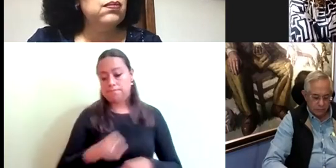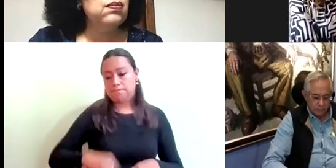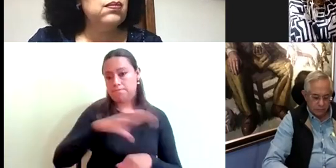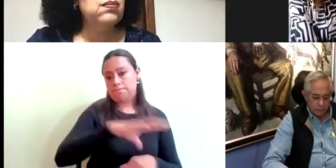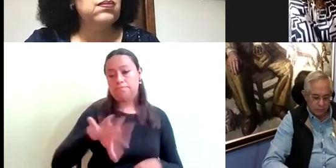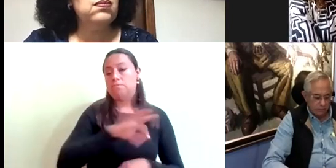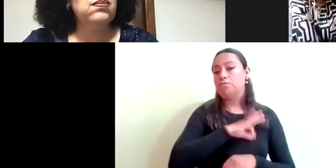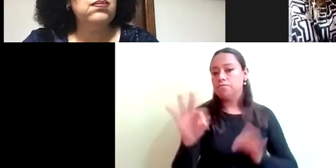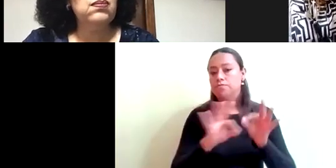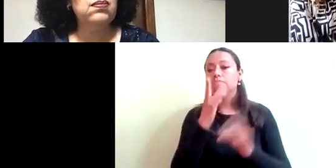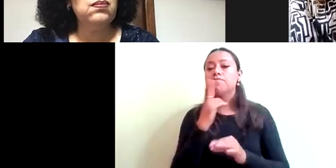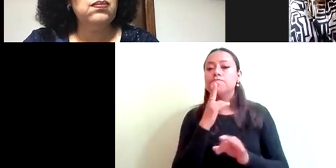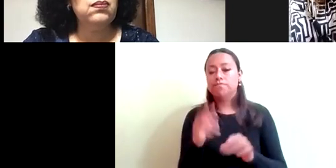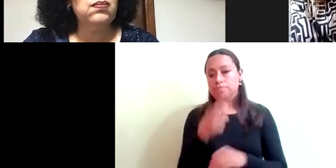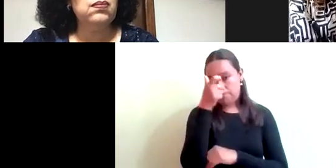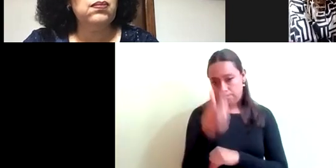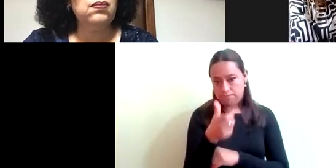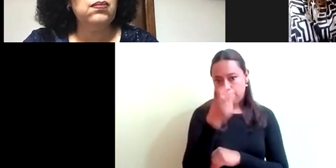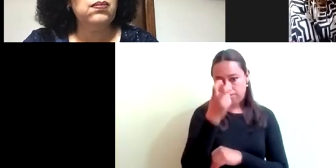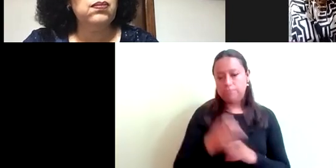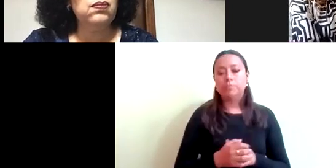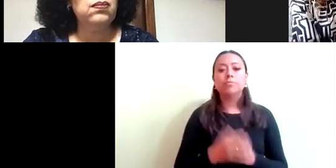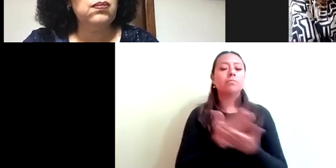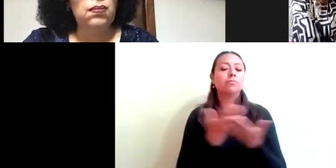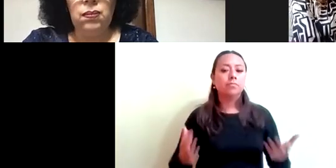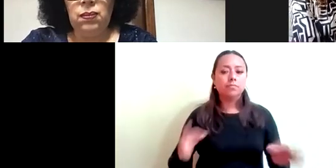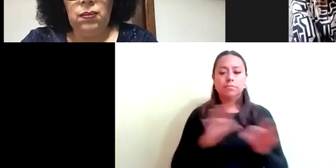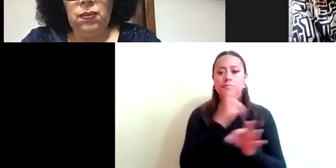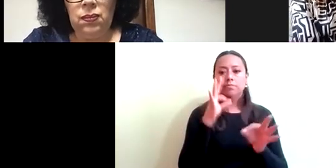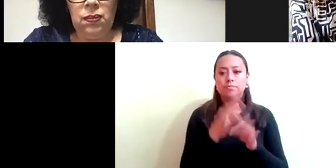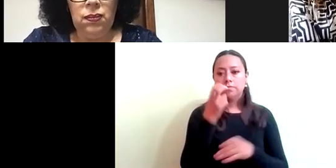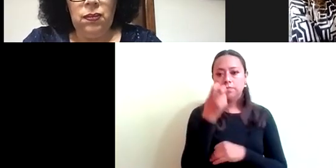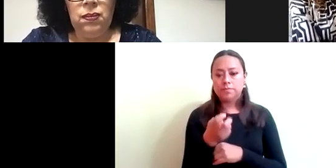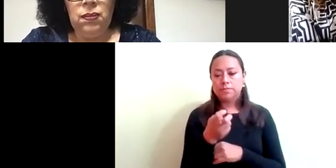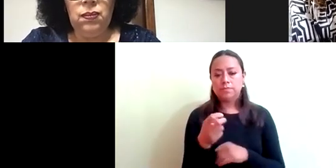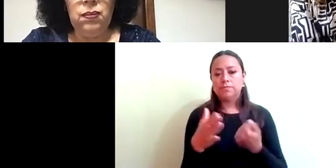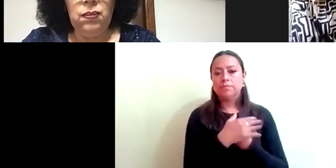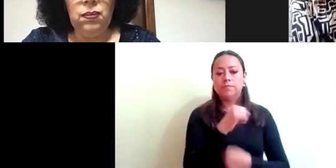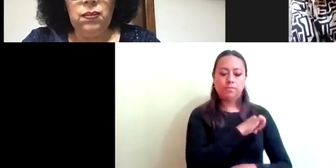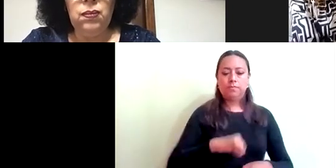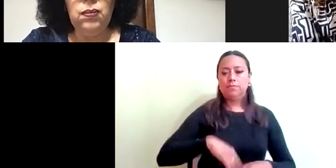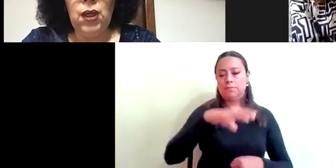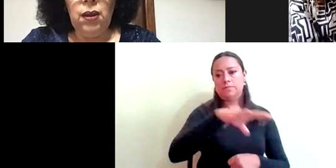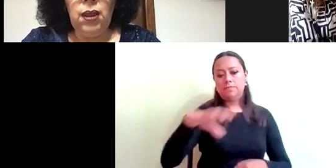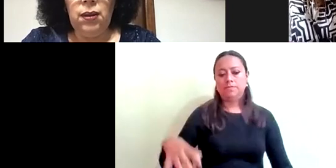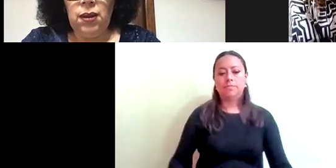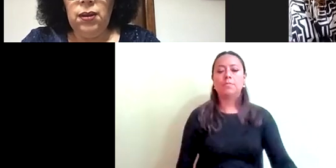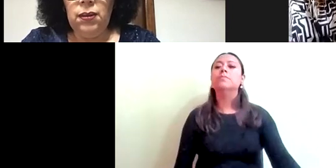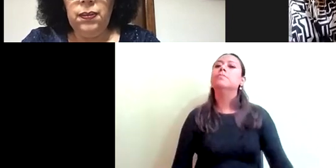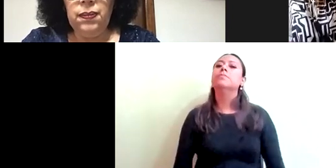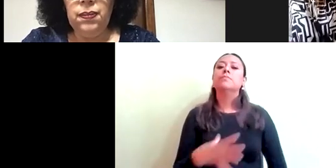los presupuestos. Casos de aplicación de recursos por las alcaldías. Prevé